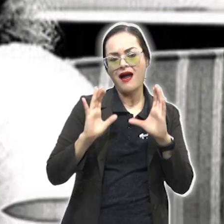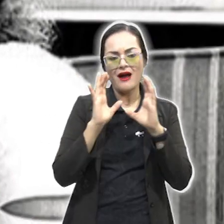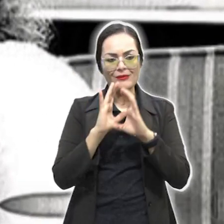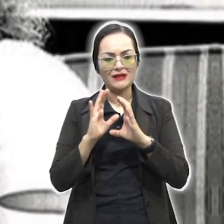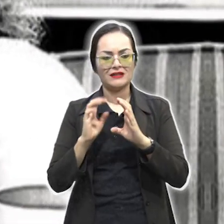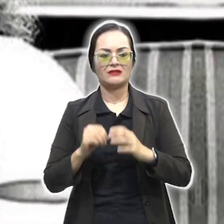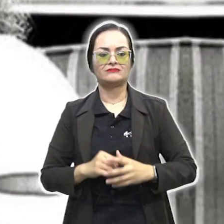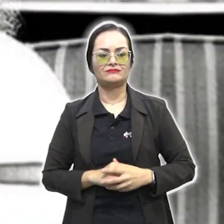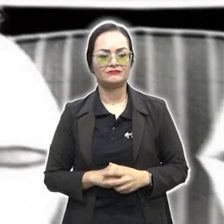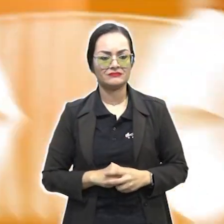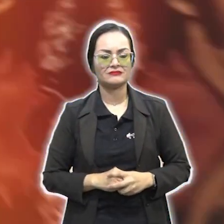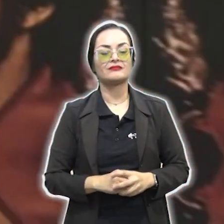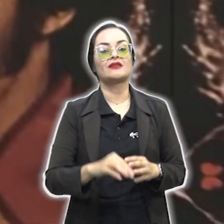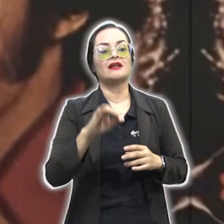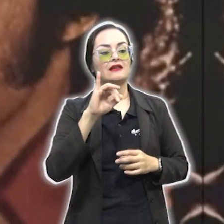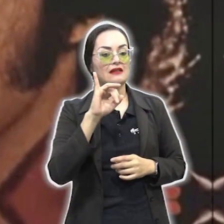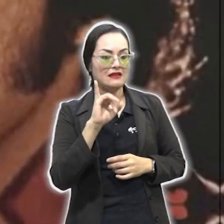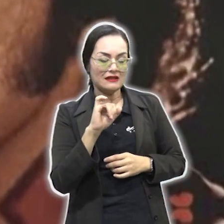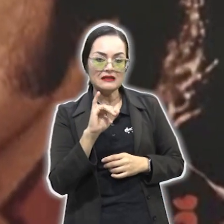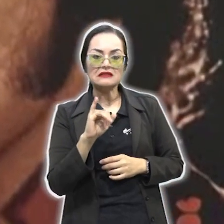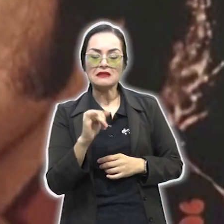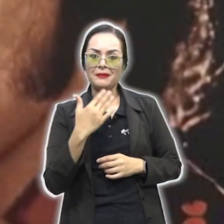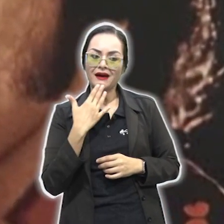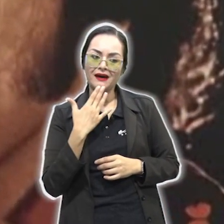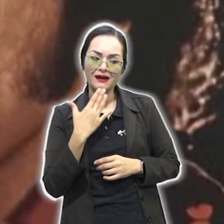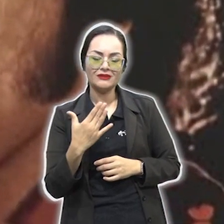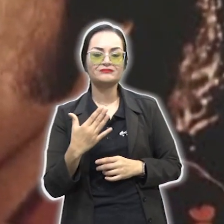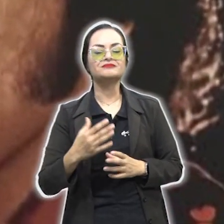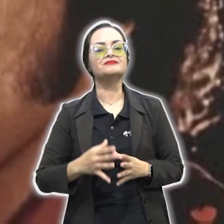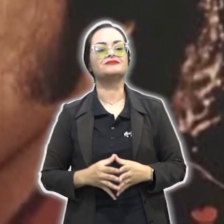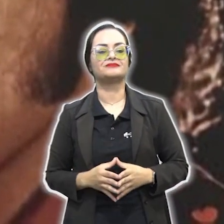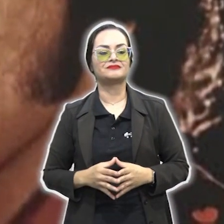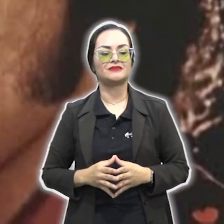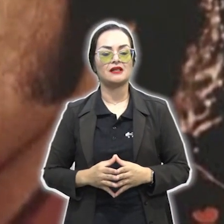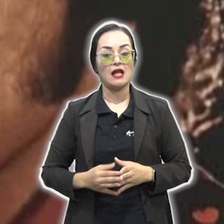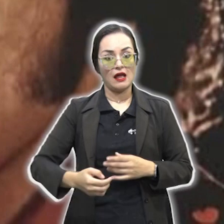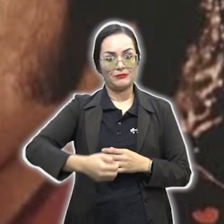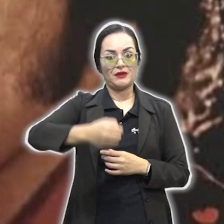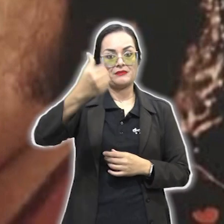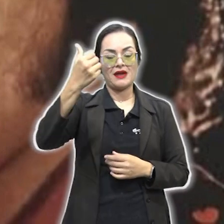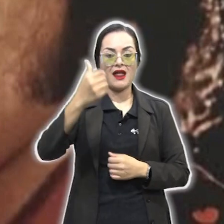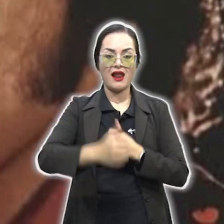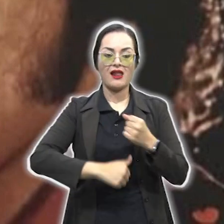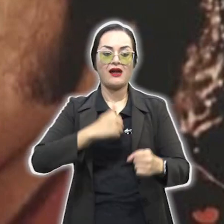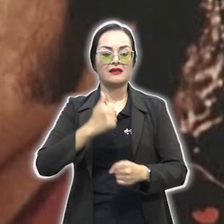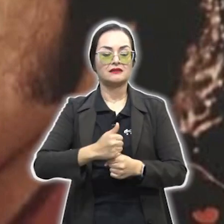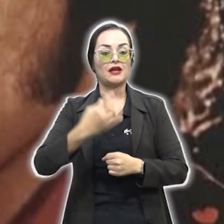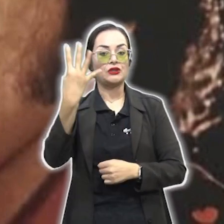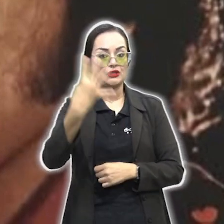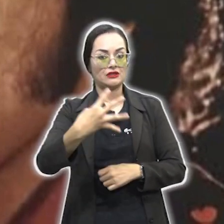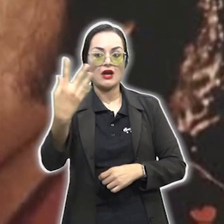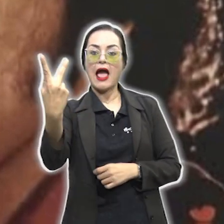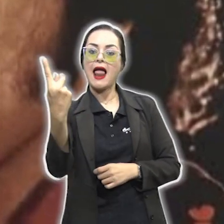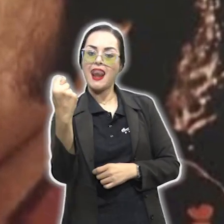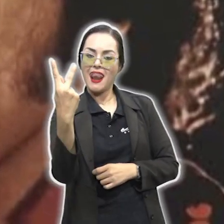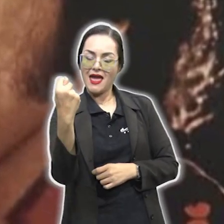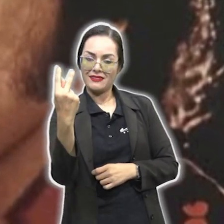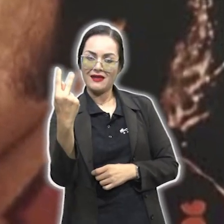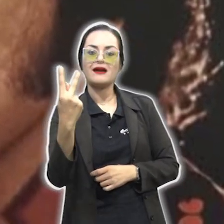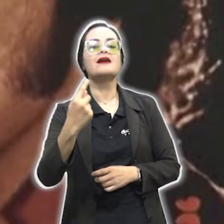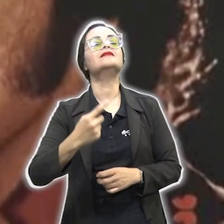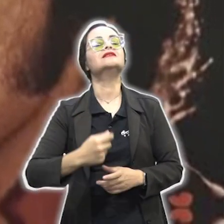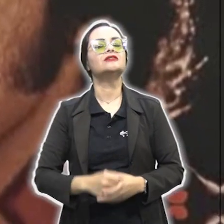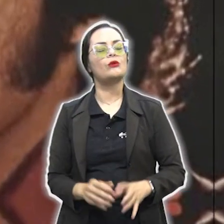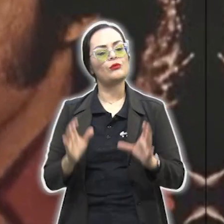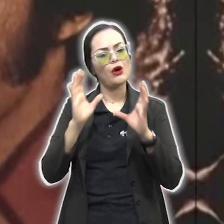Laborista, consagrándolo como una pequeña celebridad para el auditorio. Hizo su primera aparición a los 14 años en la televisión de su